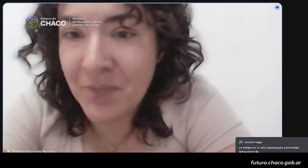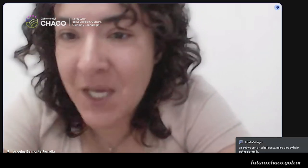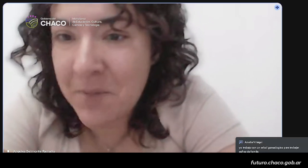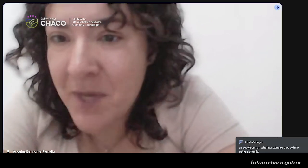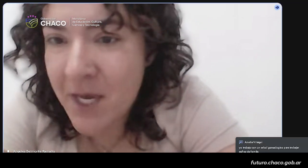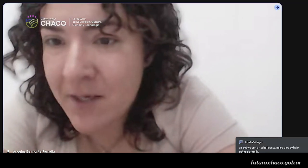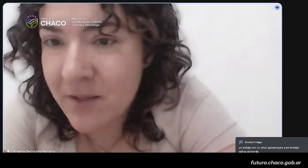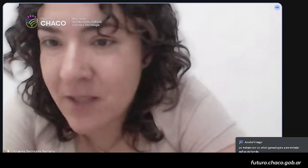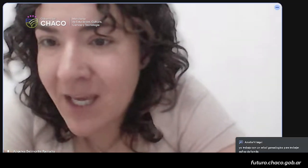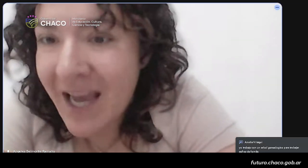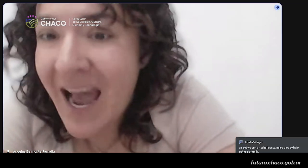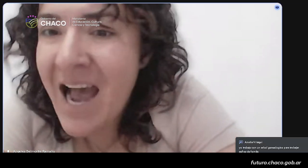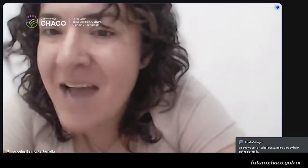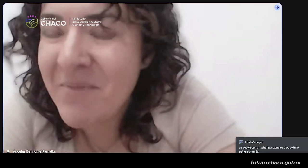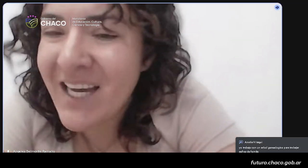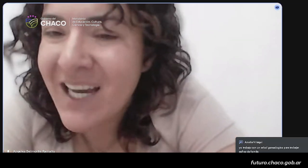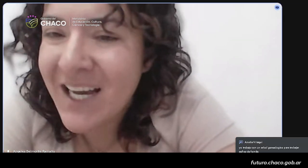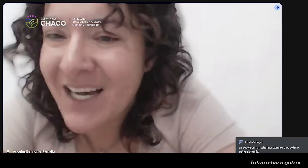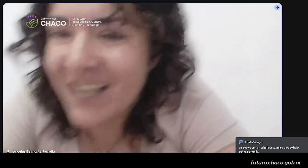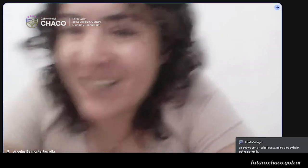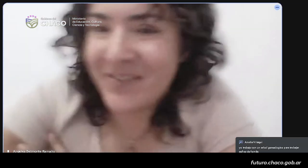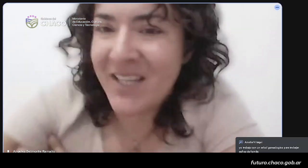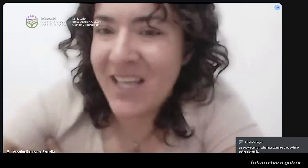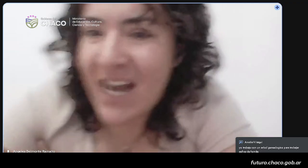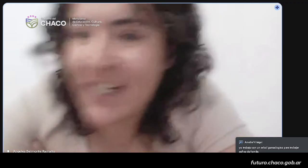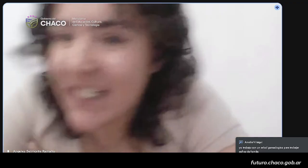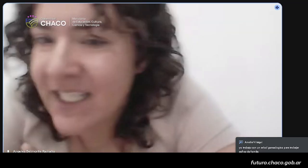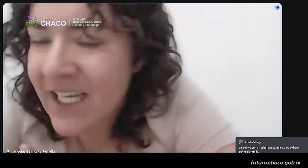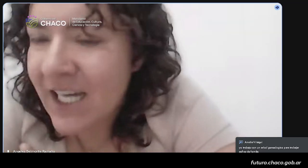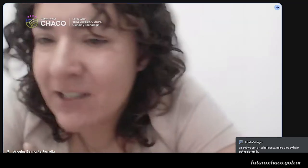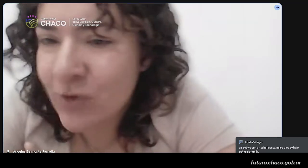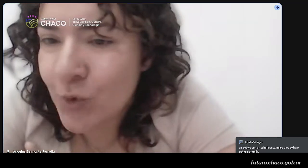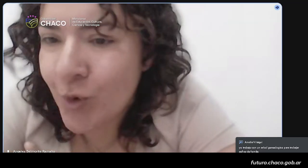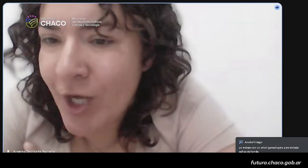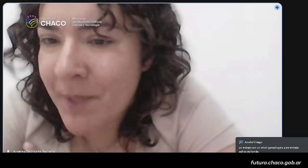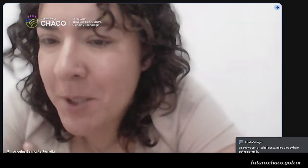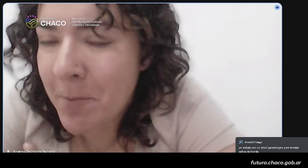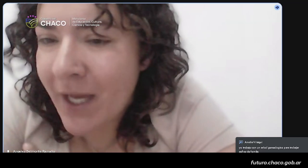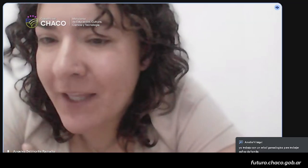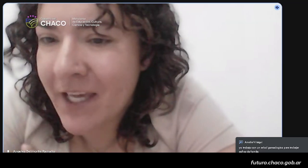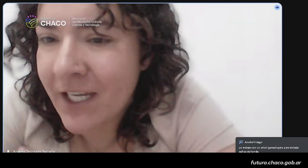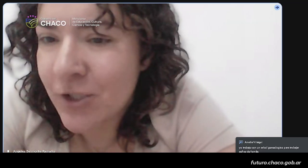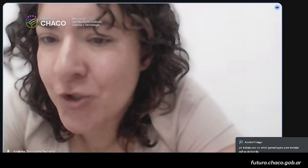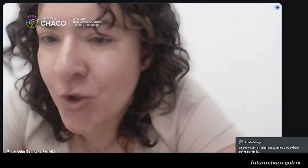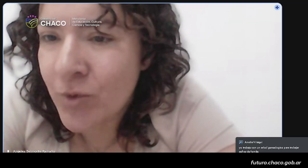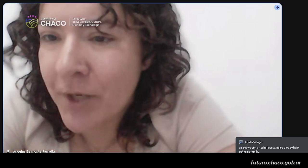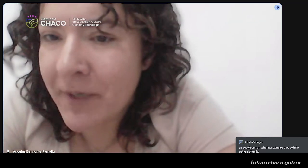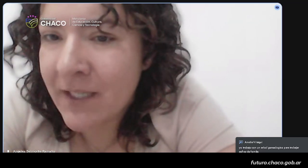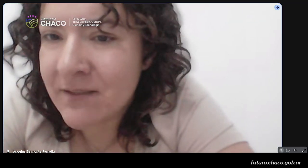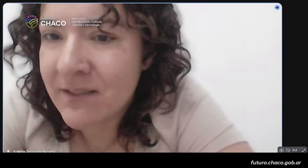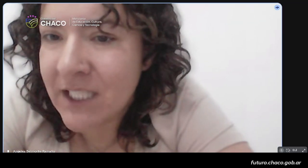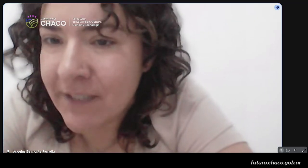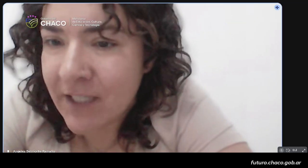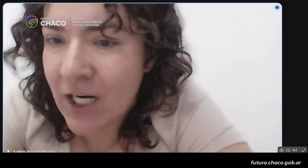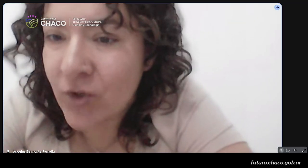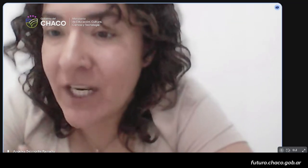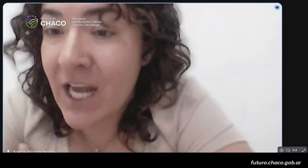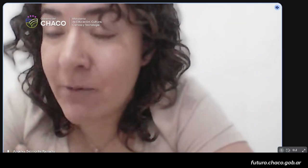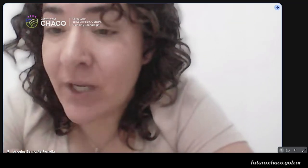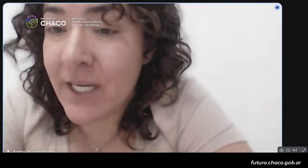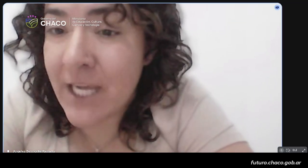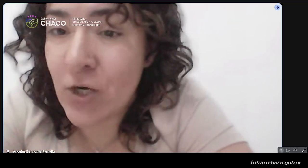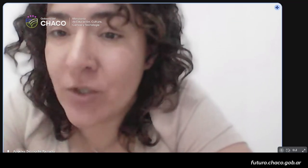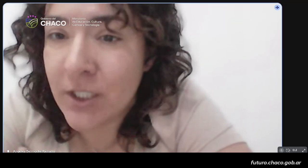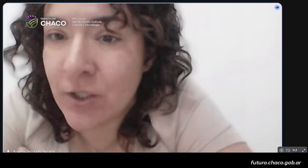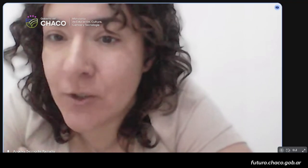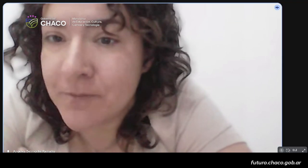Bien, bien, bien. Ay, mira, Analía tuvo la misma idea que yo una vez de trabajar con el